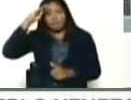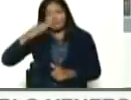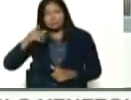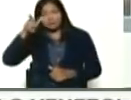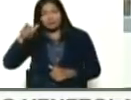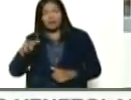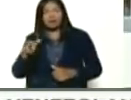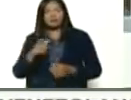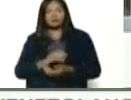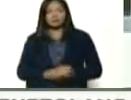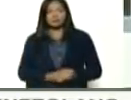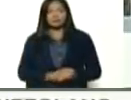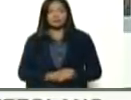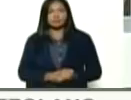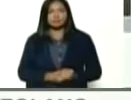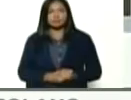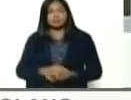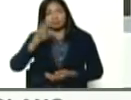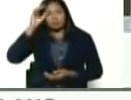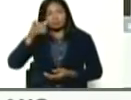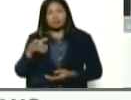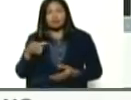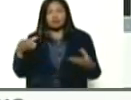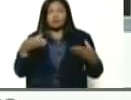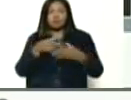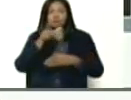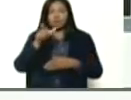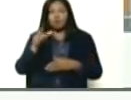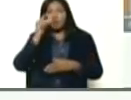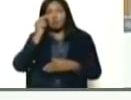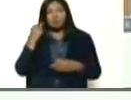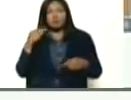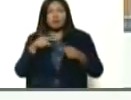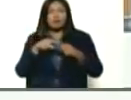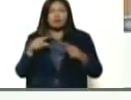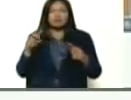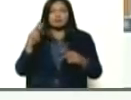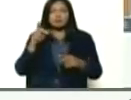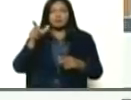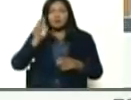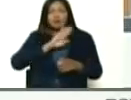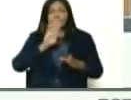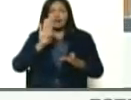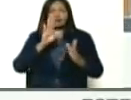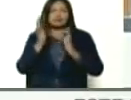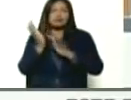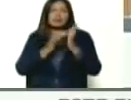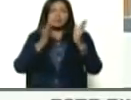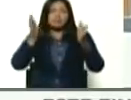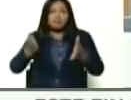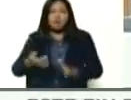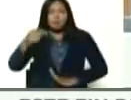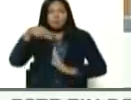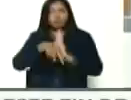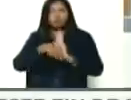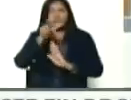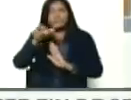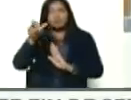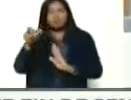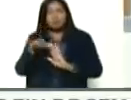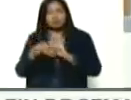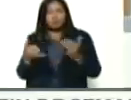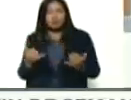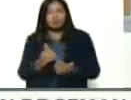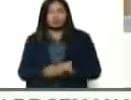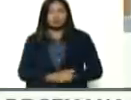nacional bolivariana en las milicias en el miliciano en la medicina ese es un cristiano profundo gente excepcional